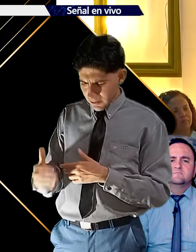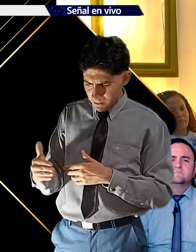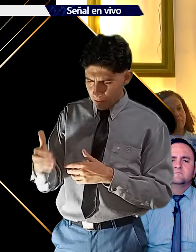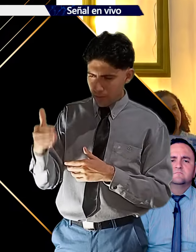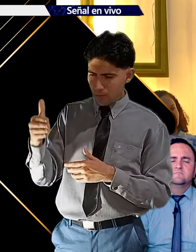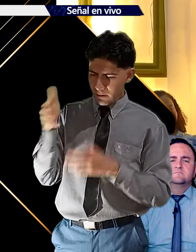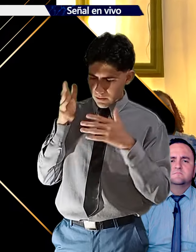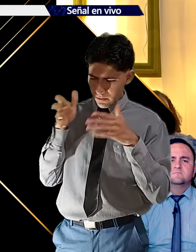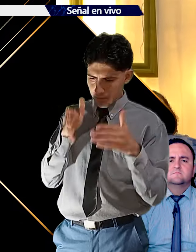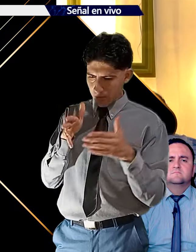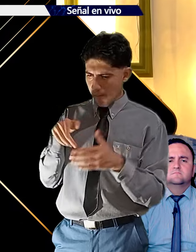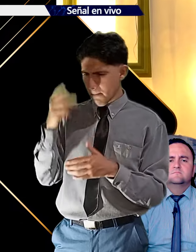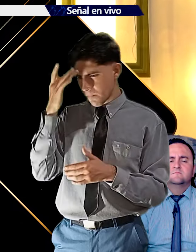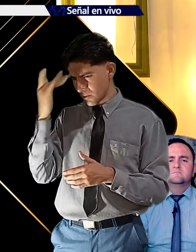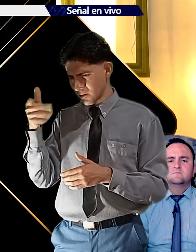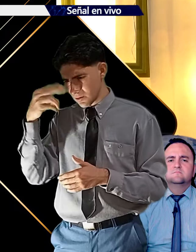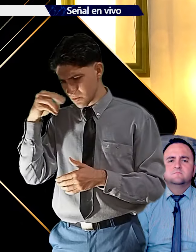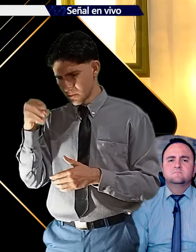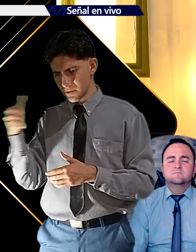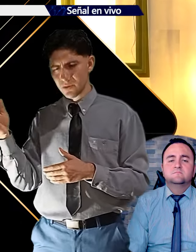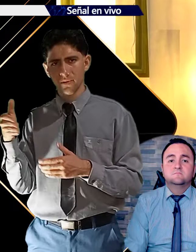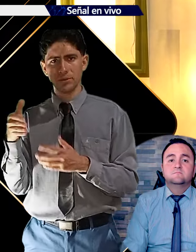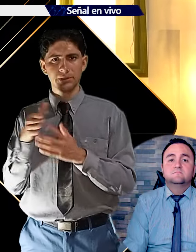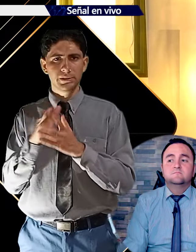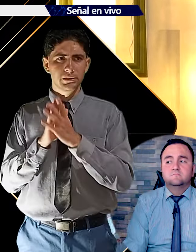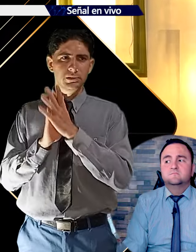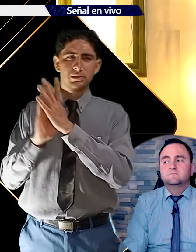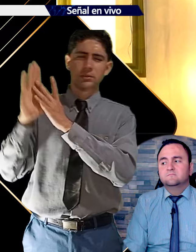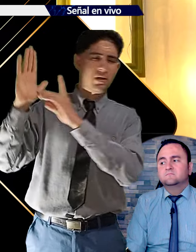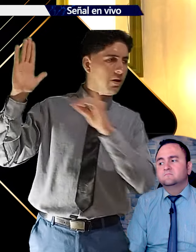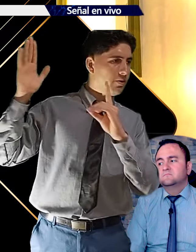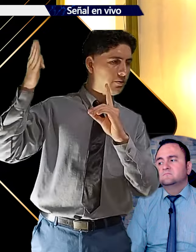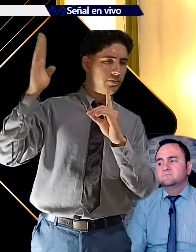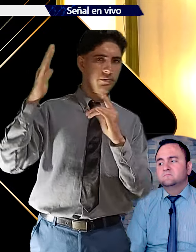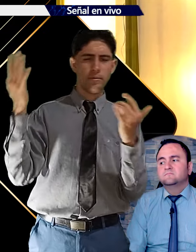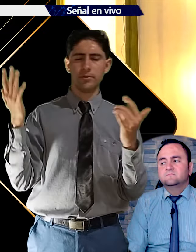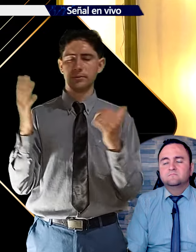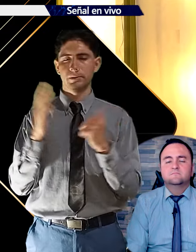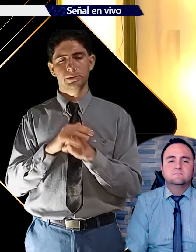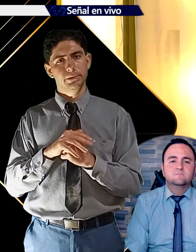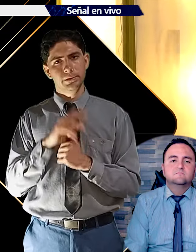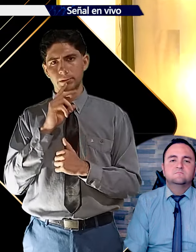no, yo apenas llevo, creo, 3 años de bautizada. Entonces le dije, bueno,